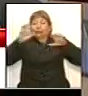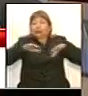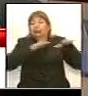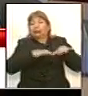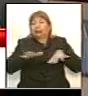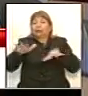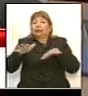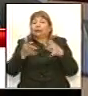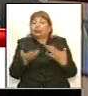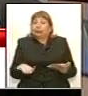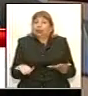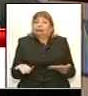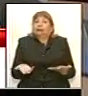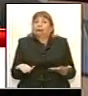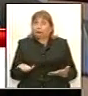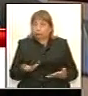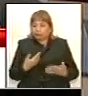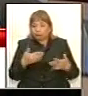sea ellos,